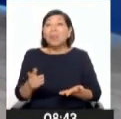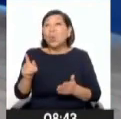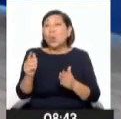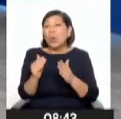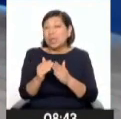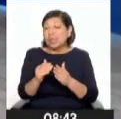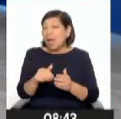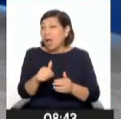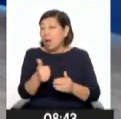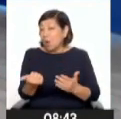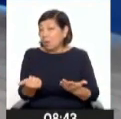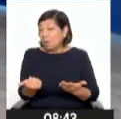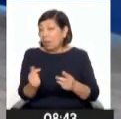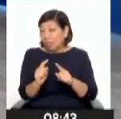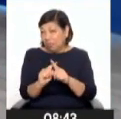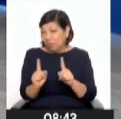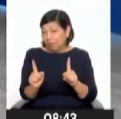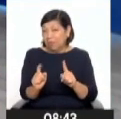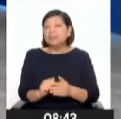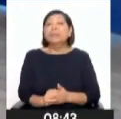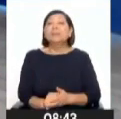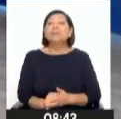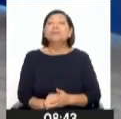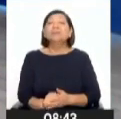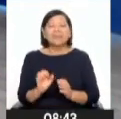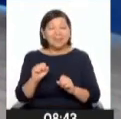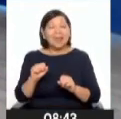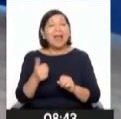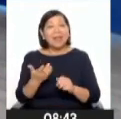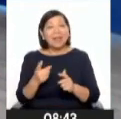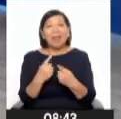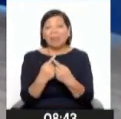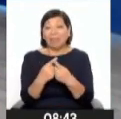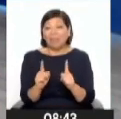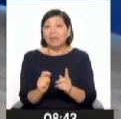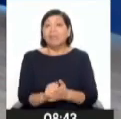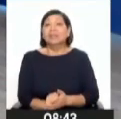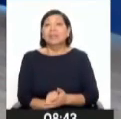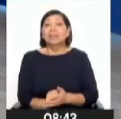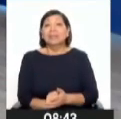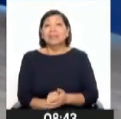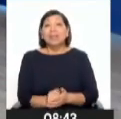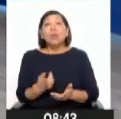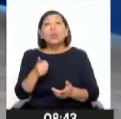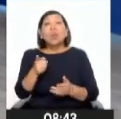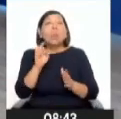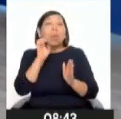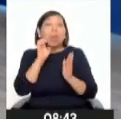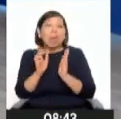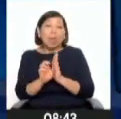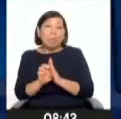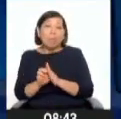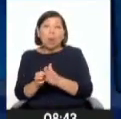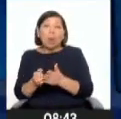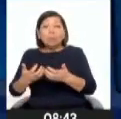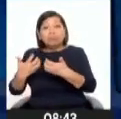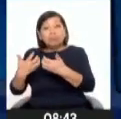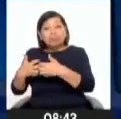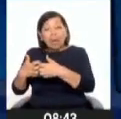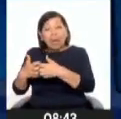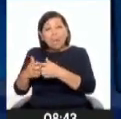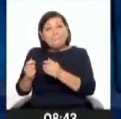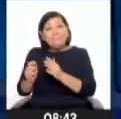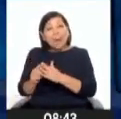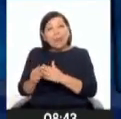artesanal o hay alguna diferencia? Claro que sí hay una diferencia, María Fernanda, porque la cerveza artesanal pasa por unos